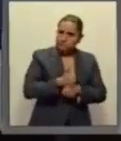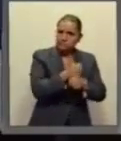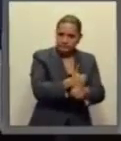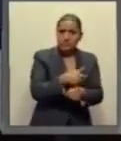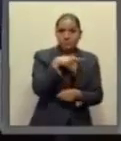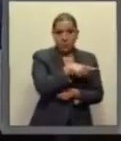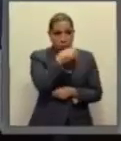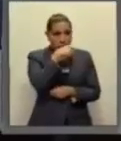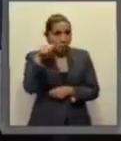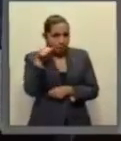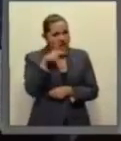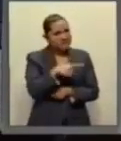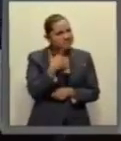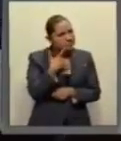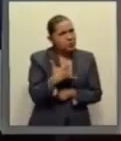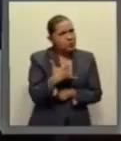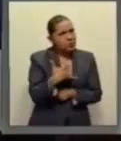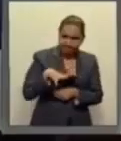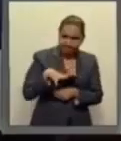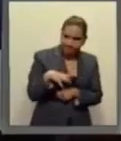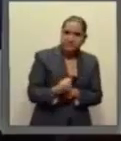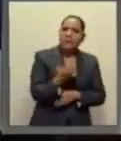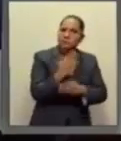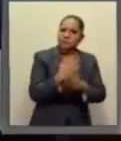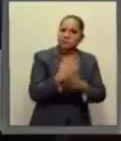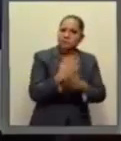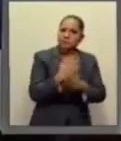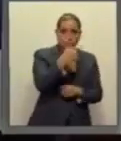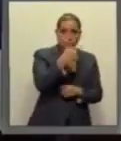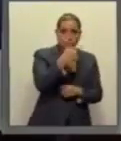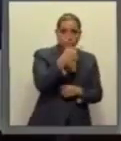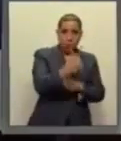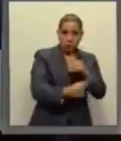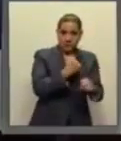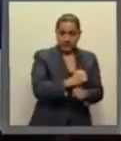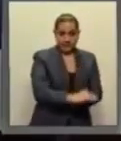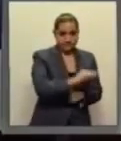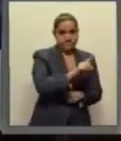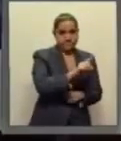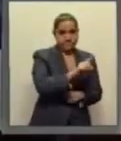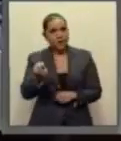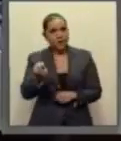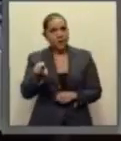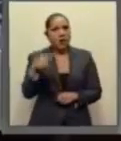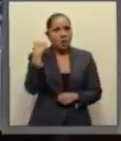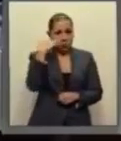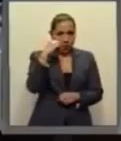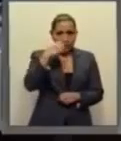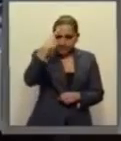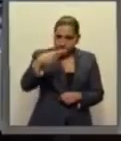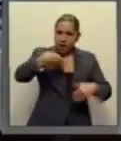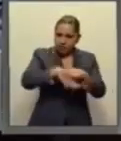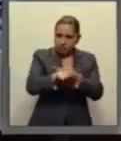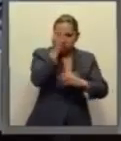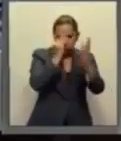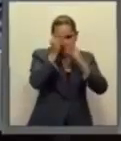fuerza para hacerlo. Y a los 12 años de edad se dirigió a la ciudad de Oaxaca con la idea de estudiar y aprender